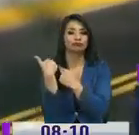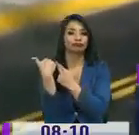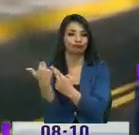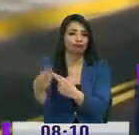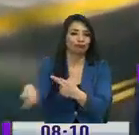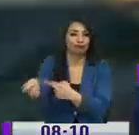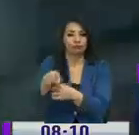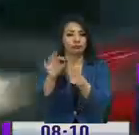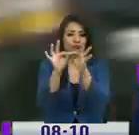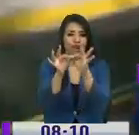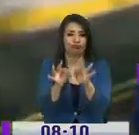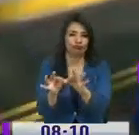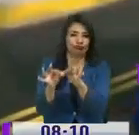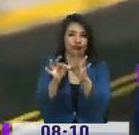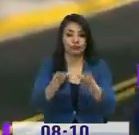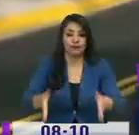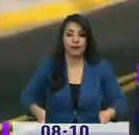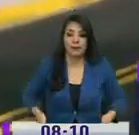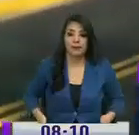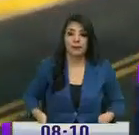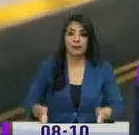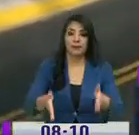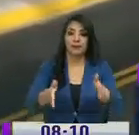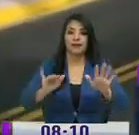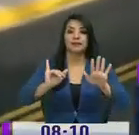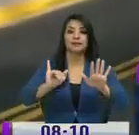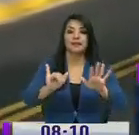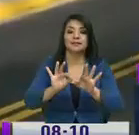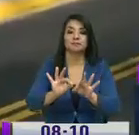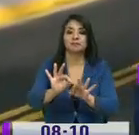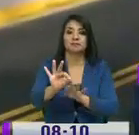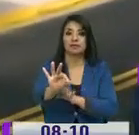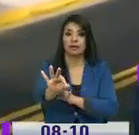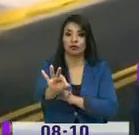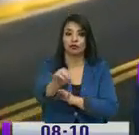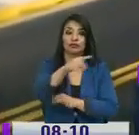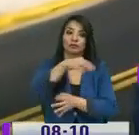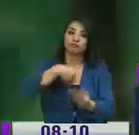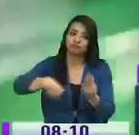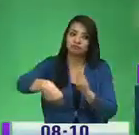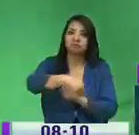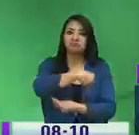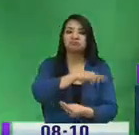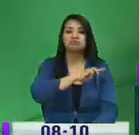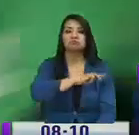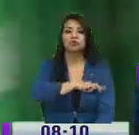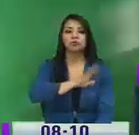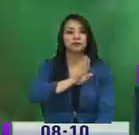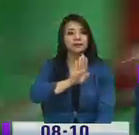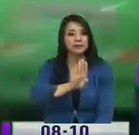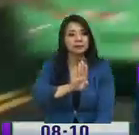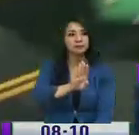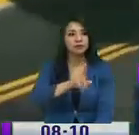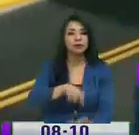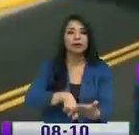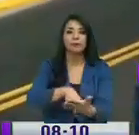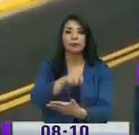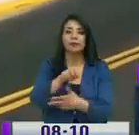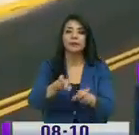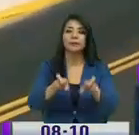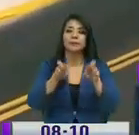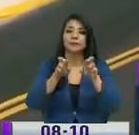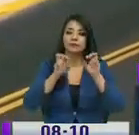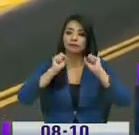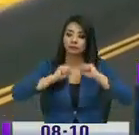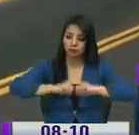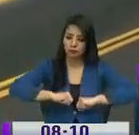sector. Van a hacer una vía de 6 metros a cambio de que la municipalidad les apruebe los permisos